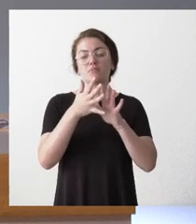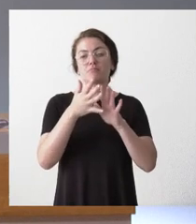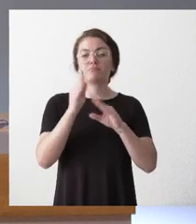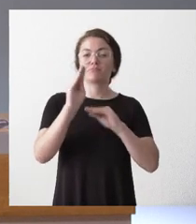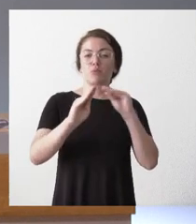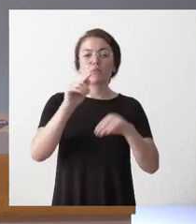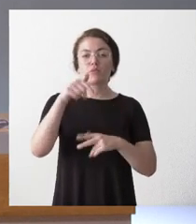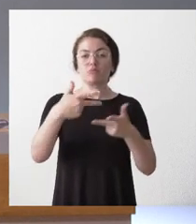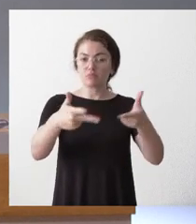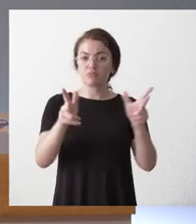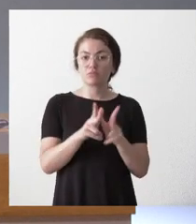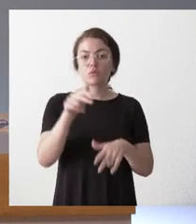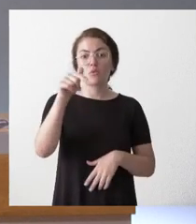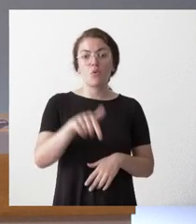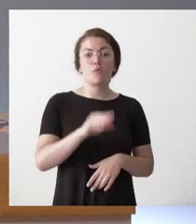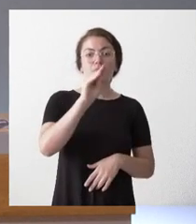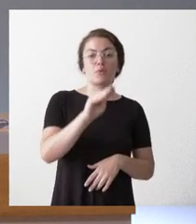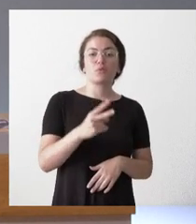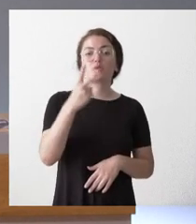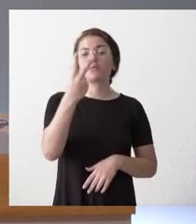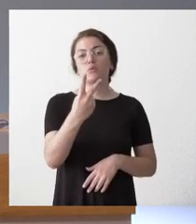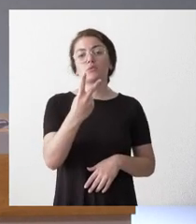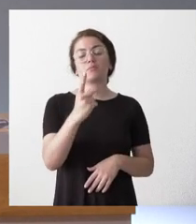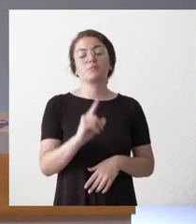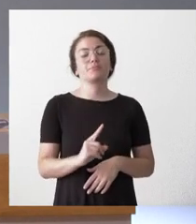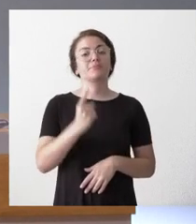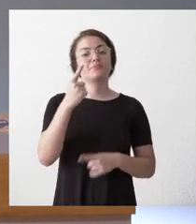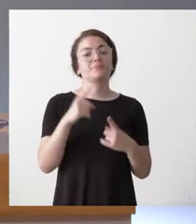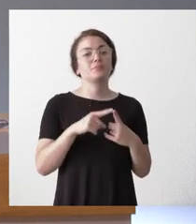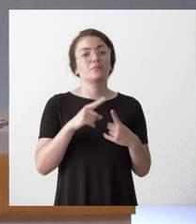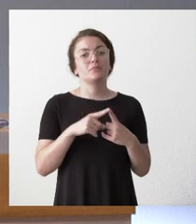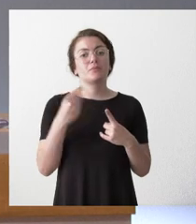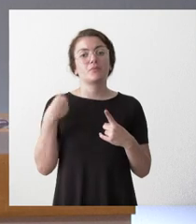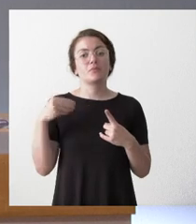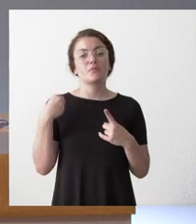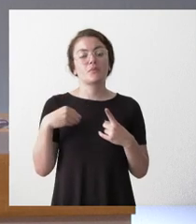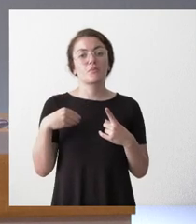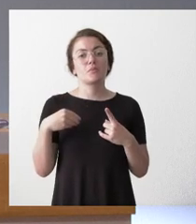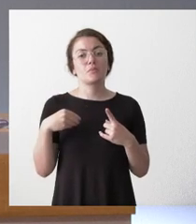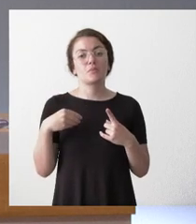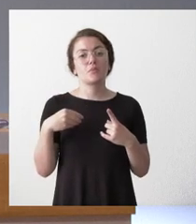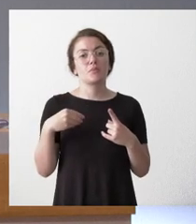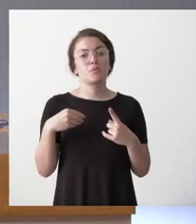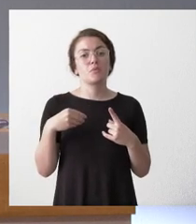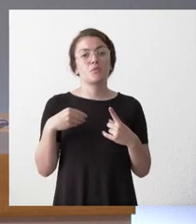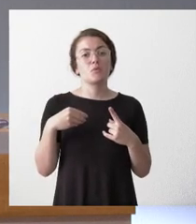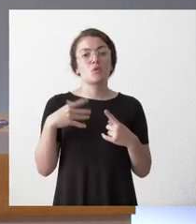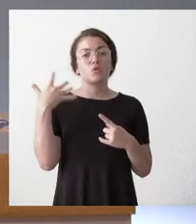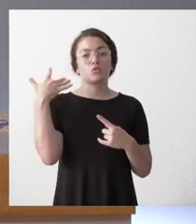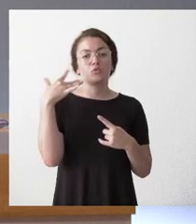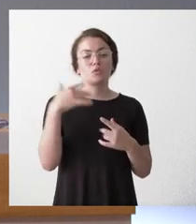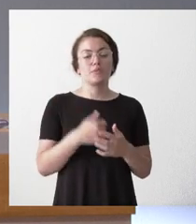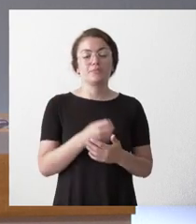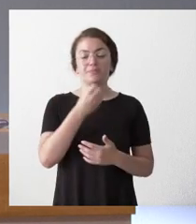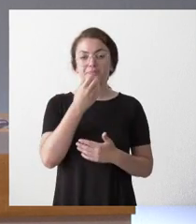Hoy tendremos dos intervenciones. La primera de ellas será la de Encarna Muñoz, desde Soria Noticias. Buenos